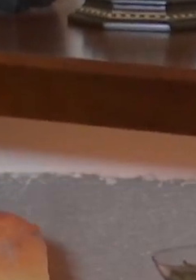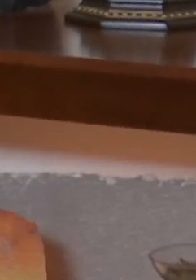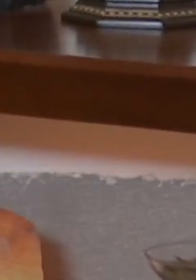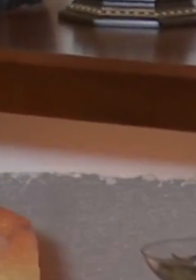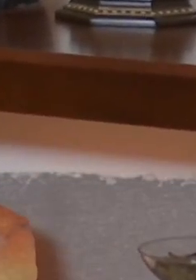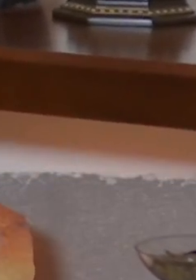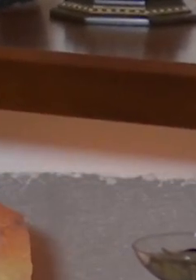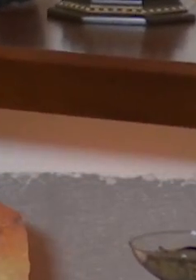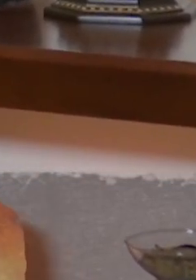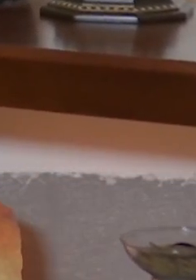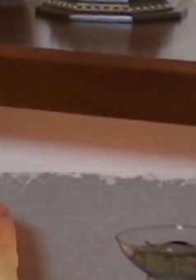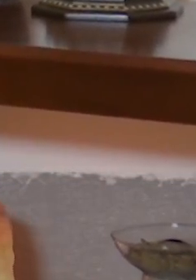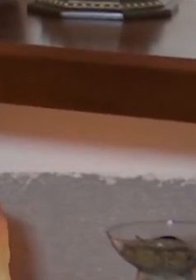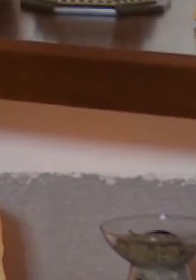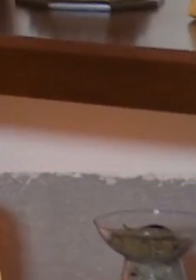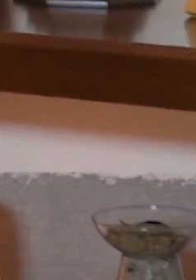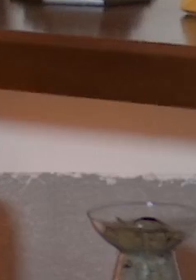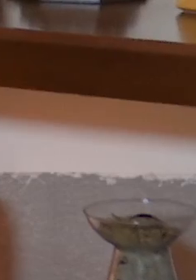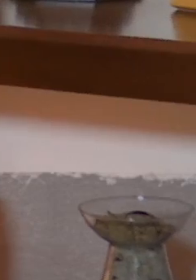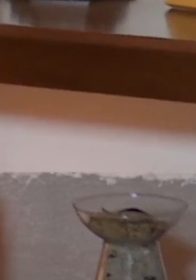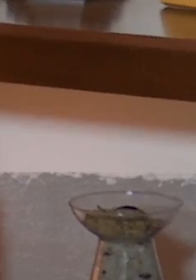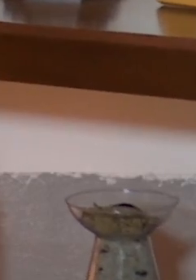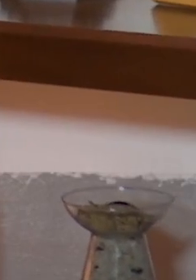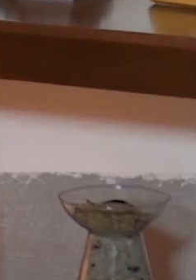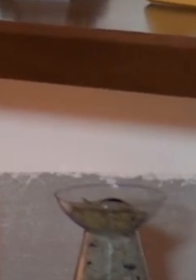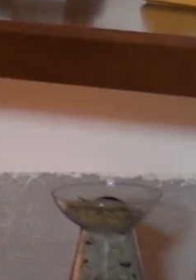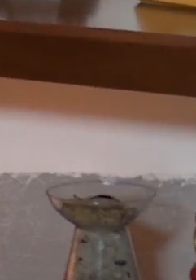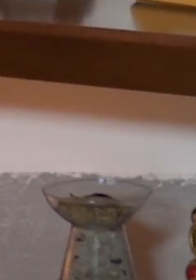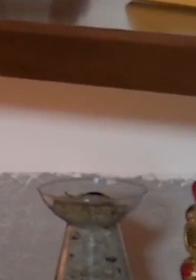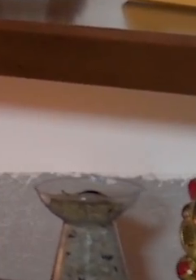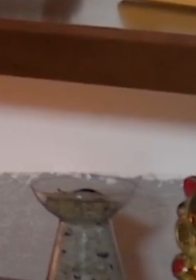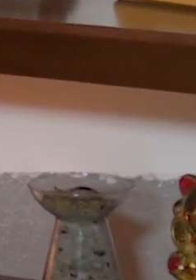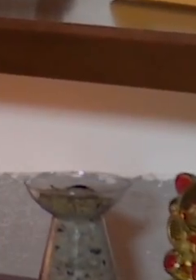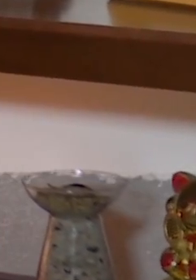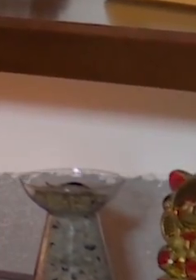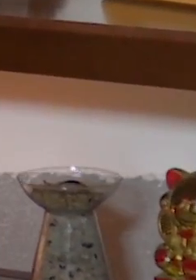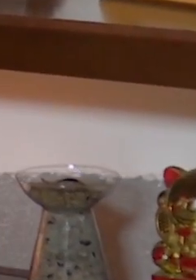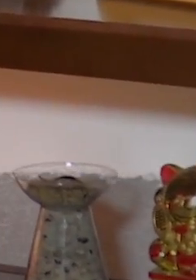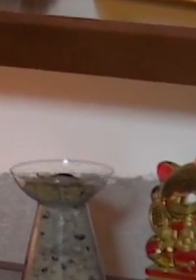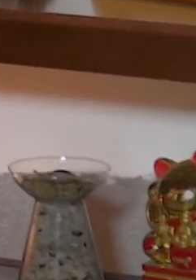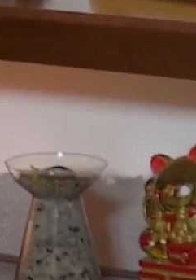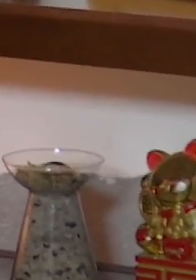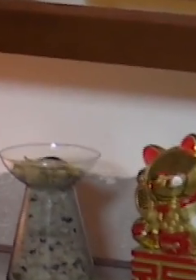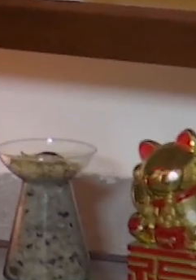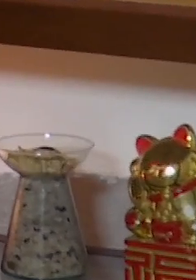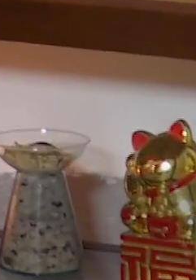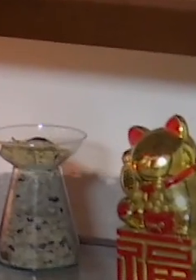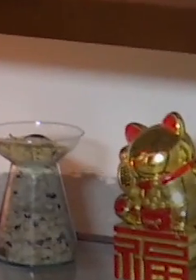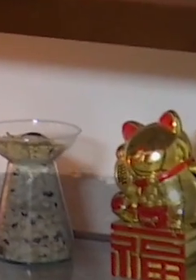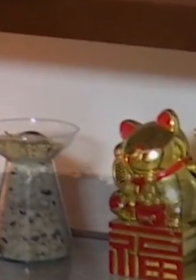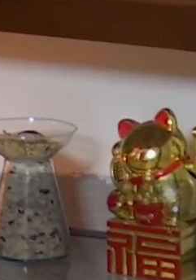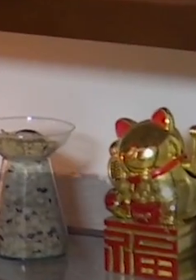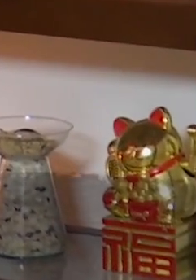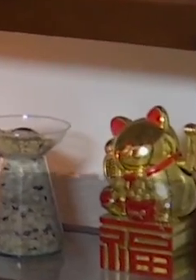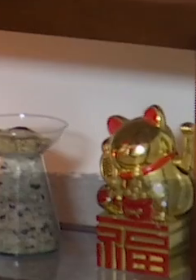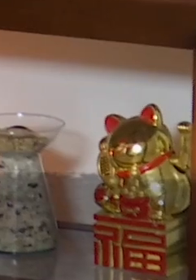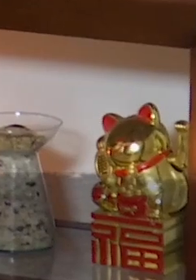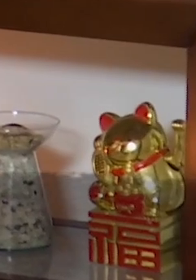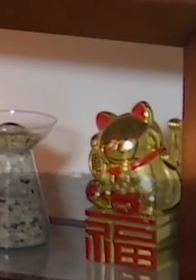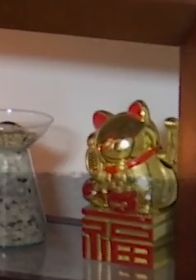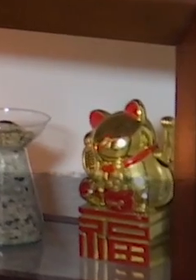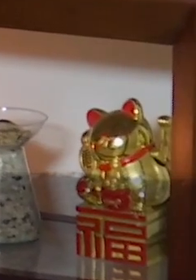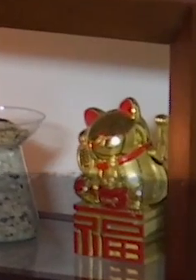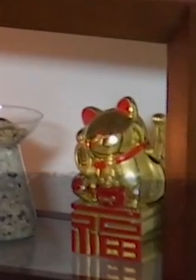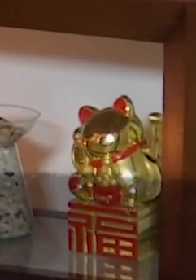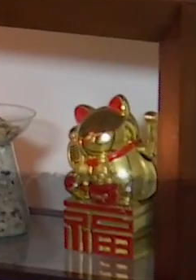¿Cómo es posible que hoy en día sigue pasando? Por favor, pon un alto y ayuda a frenar este